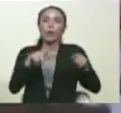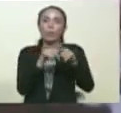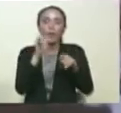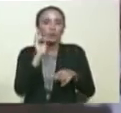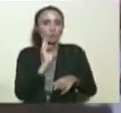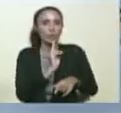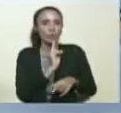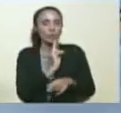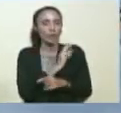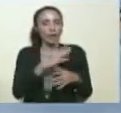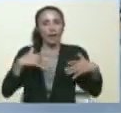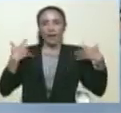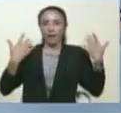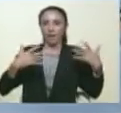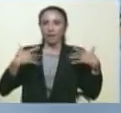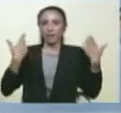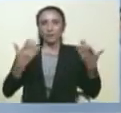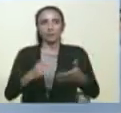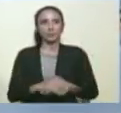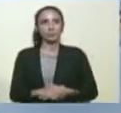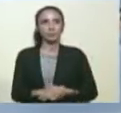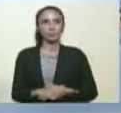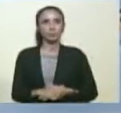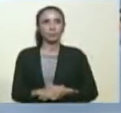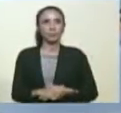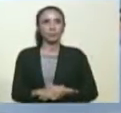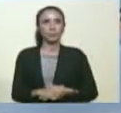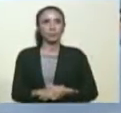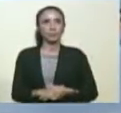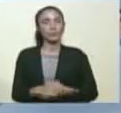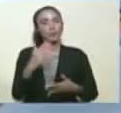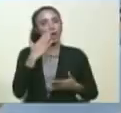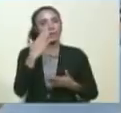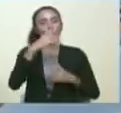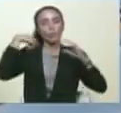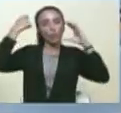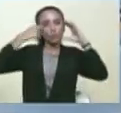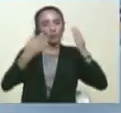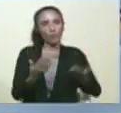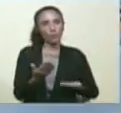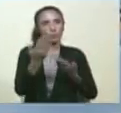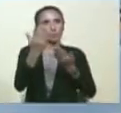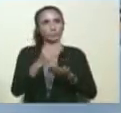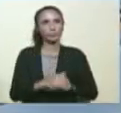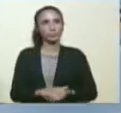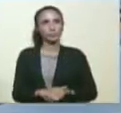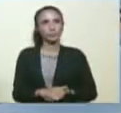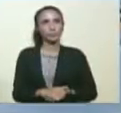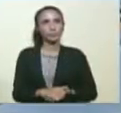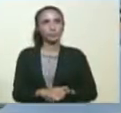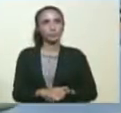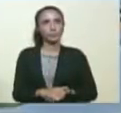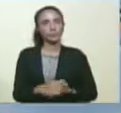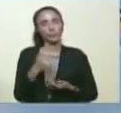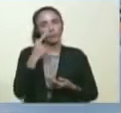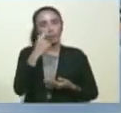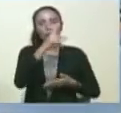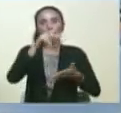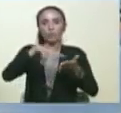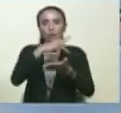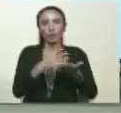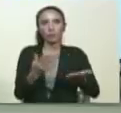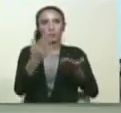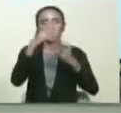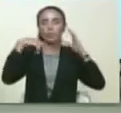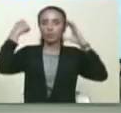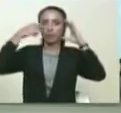encarnó con gran hermosura y gran altura. Les regalo este video antes de que volvamos para verlo a él en vivo.